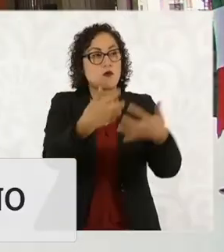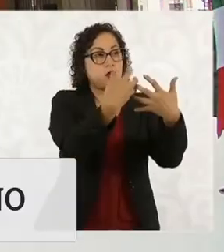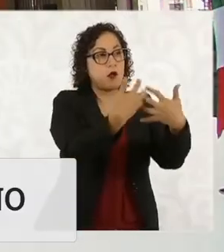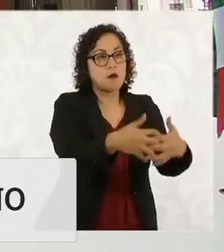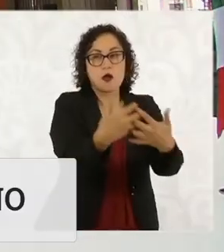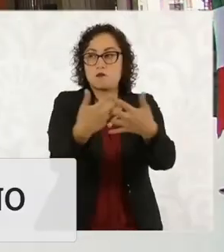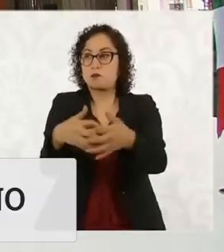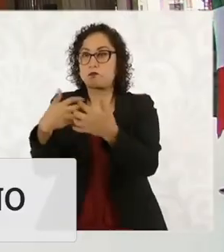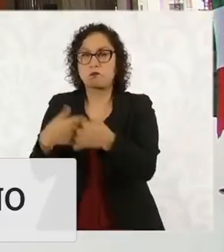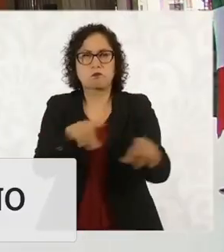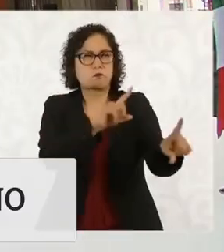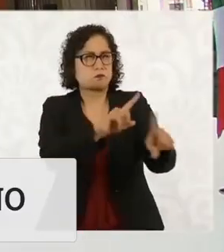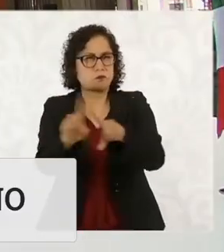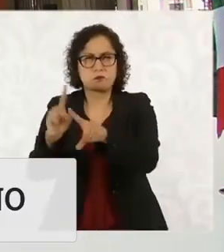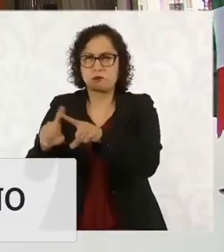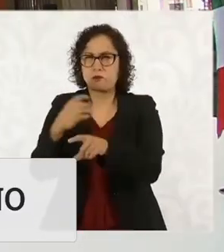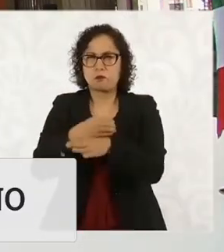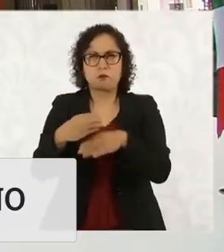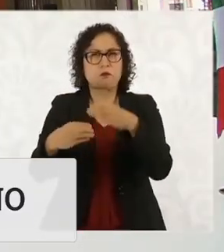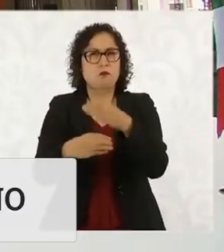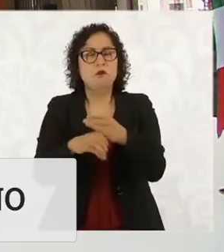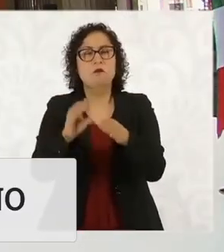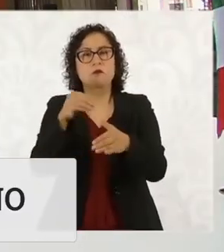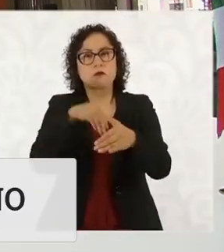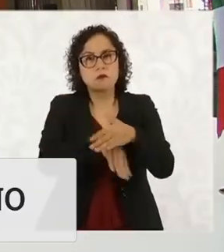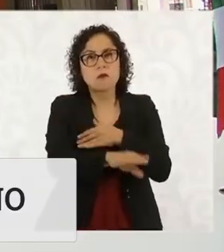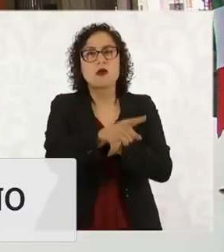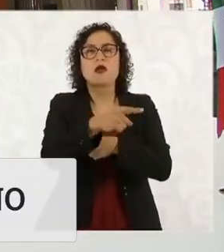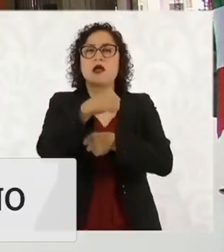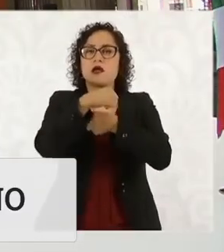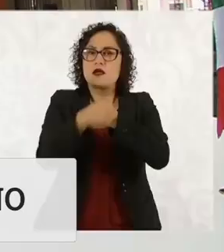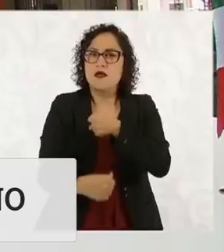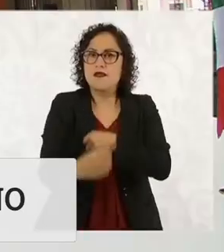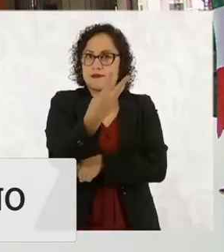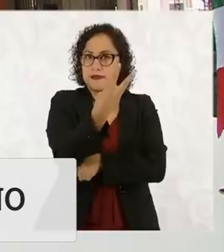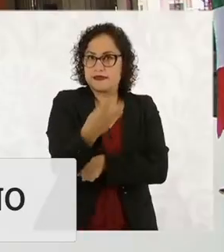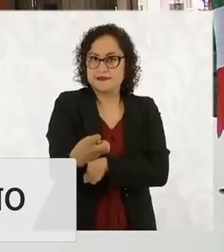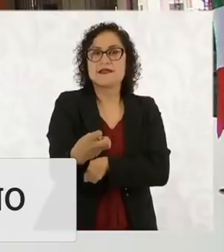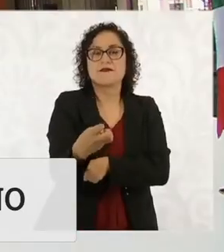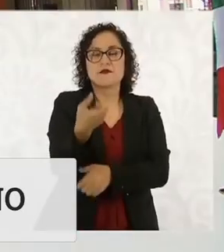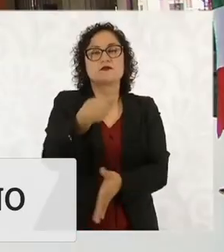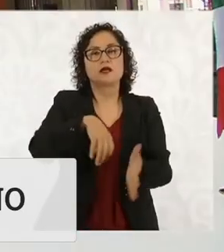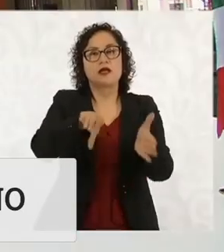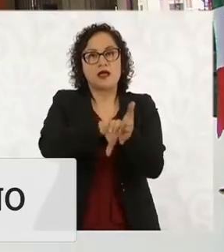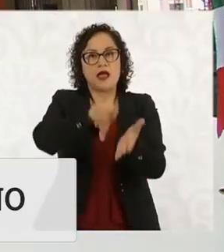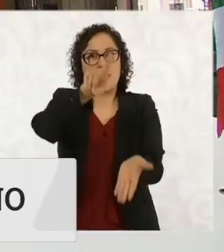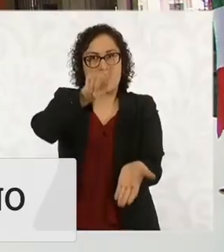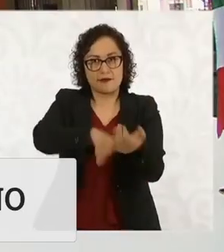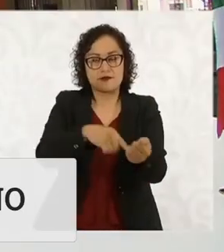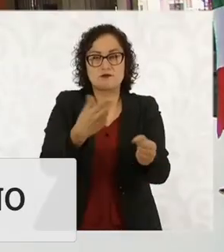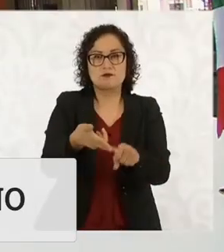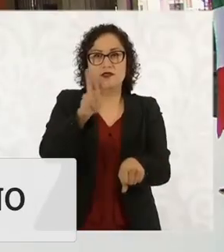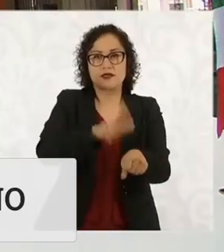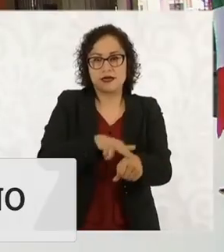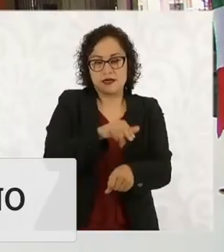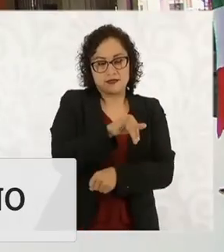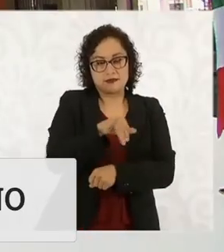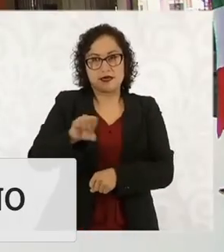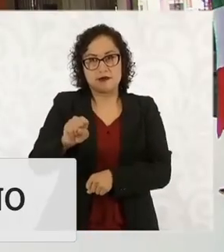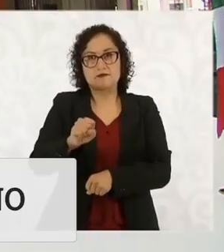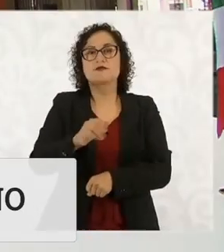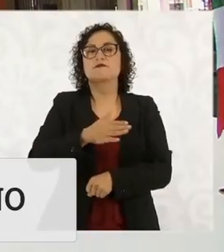para poner en operación 300 quirófanos en los hospitales del IMSS Bienestar y del ISSSTE, que por